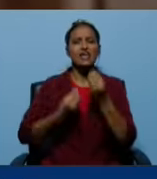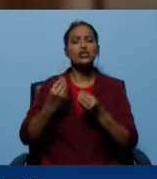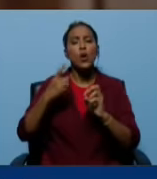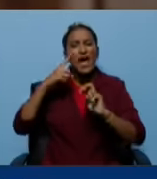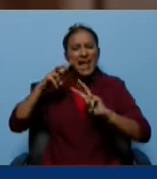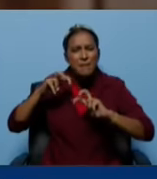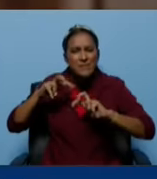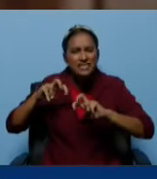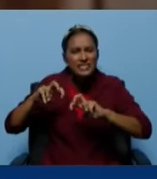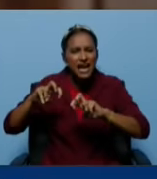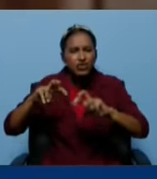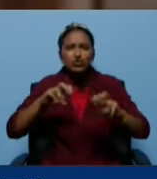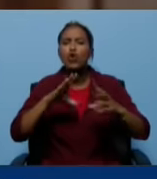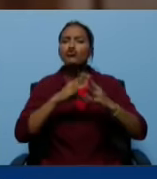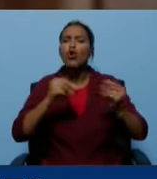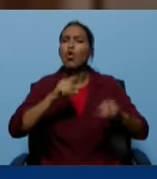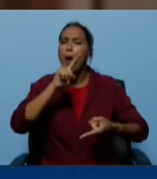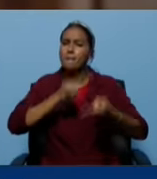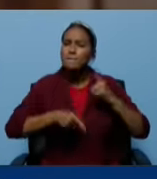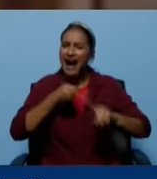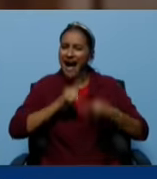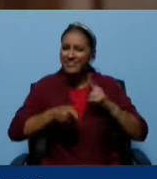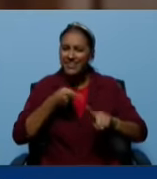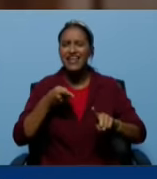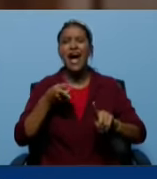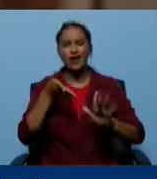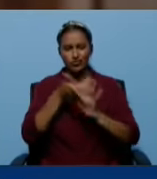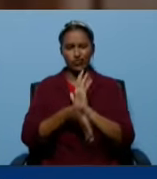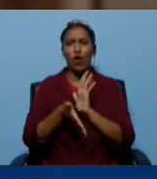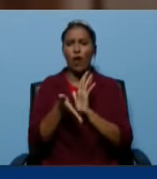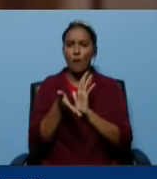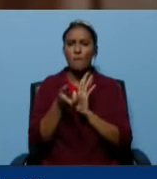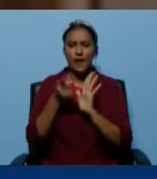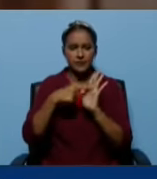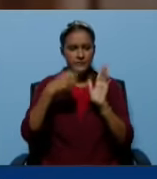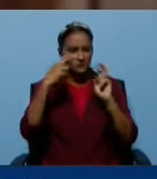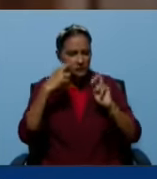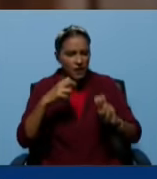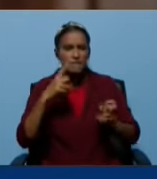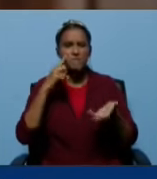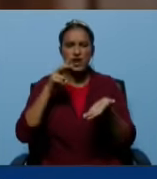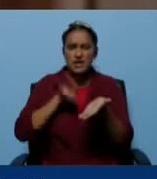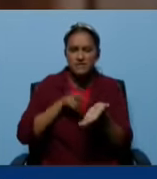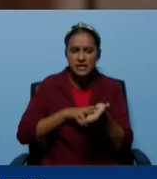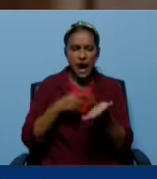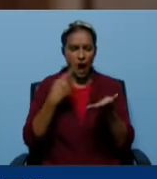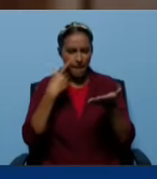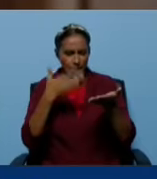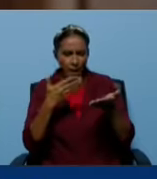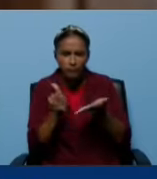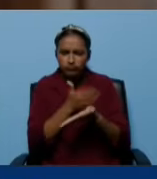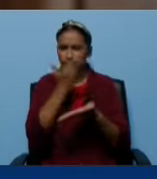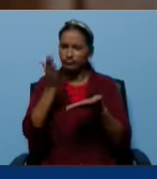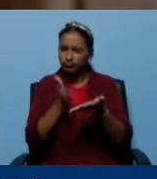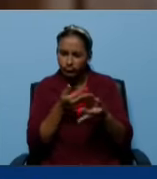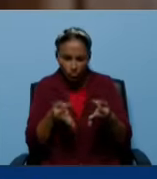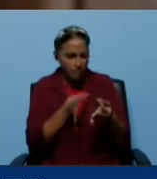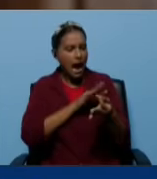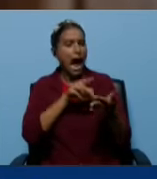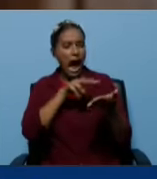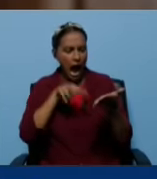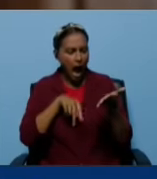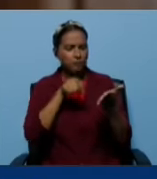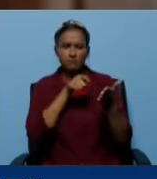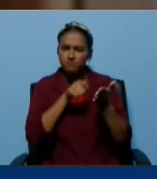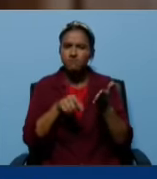electoral que se consignó. Esa revisión permite entonces verificar, certificar, como ha dicho la sala, que